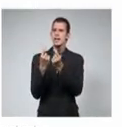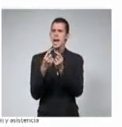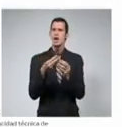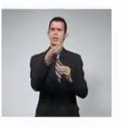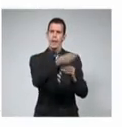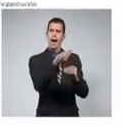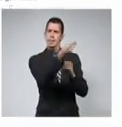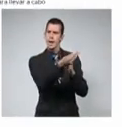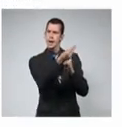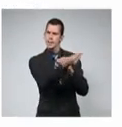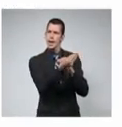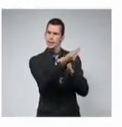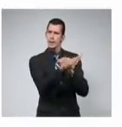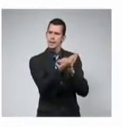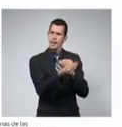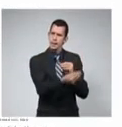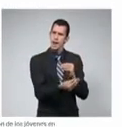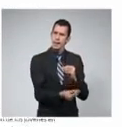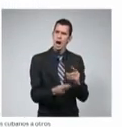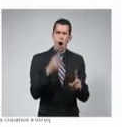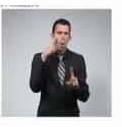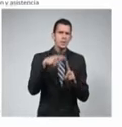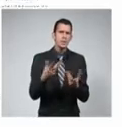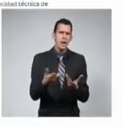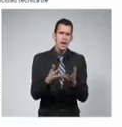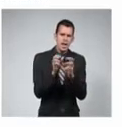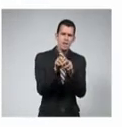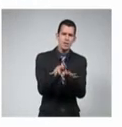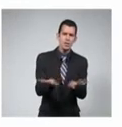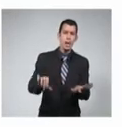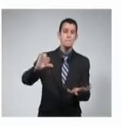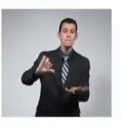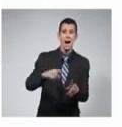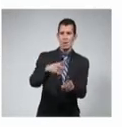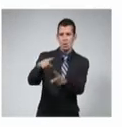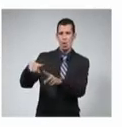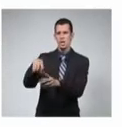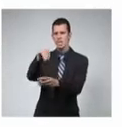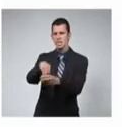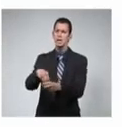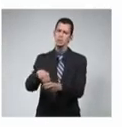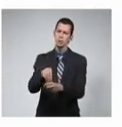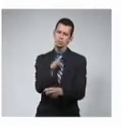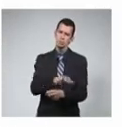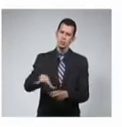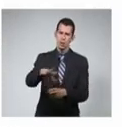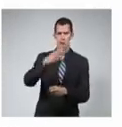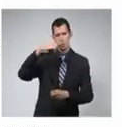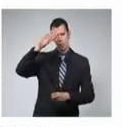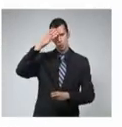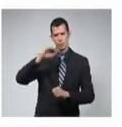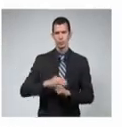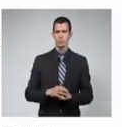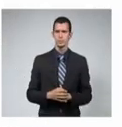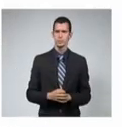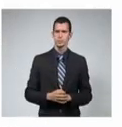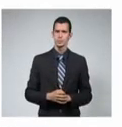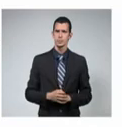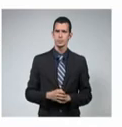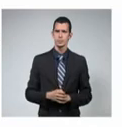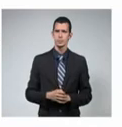el caos en prácticamente todos los sectores de la sociedad cubana. Dinero que no es solo para la contrarrevolución más